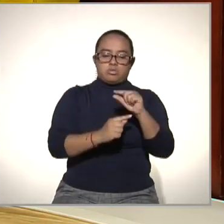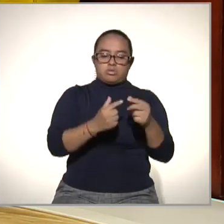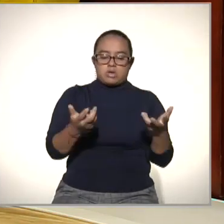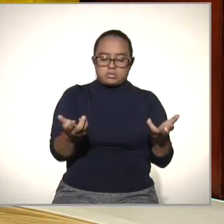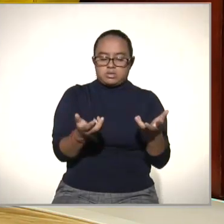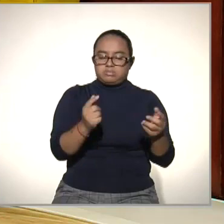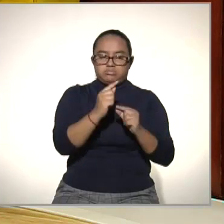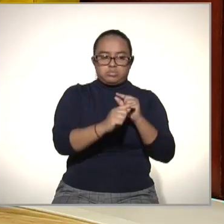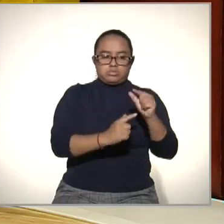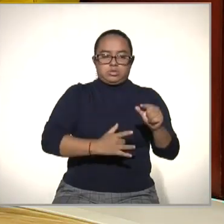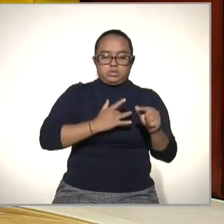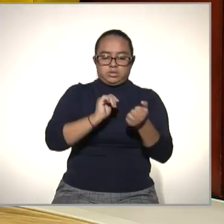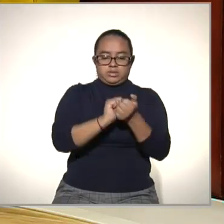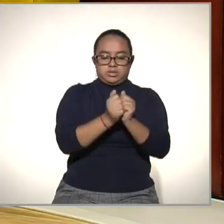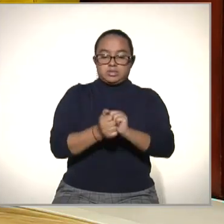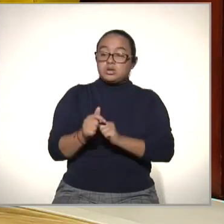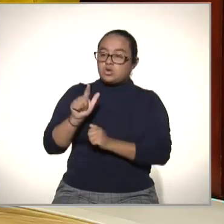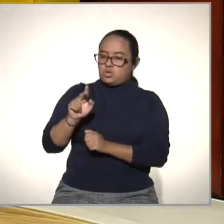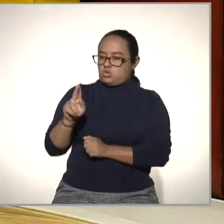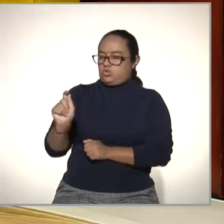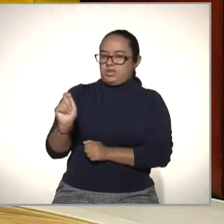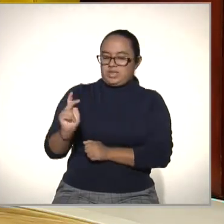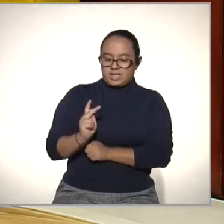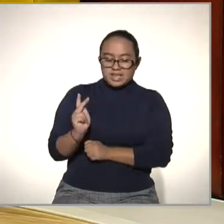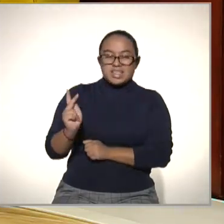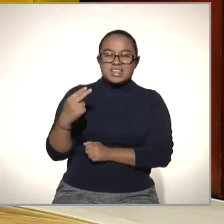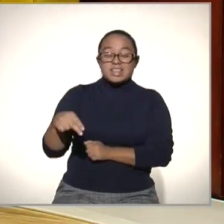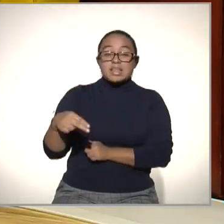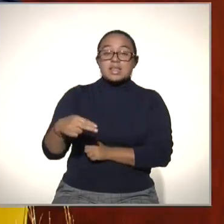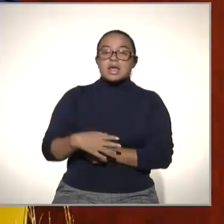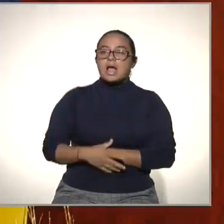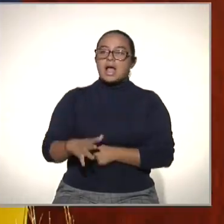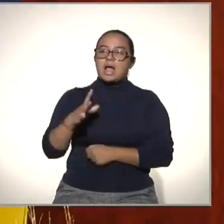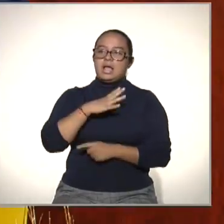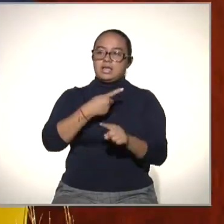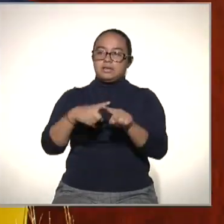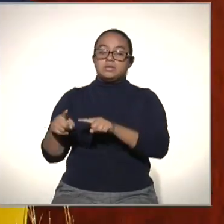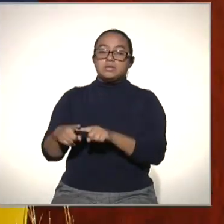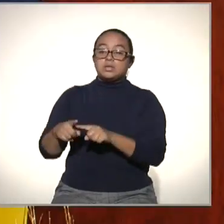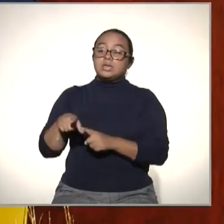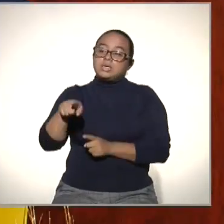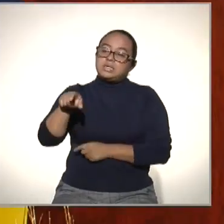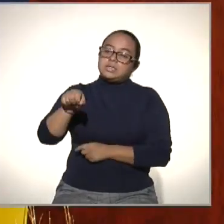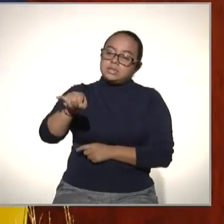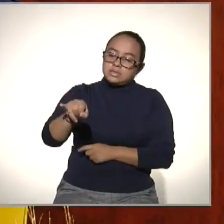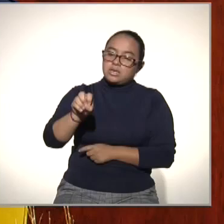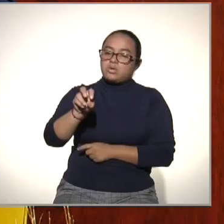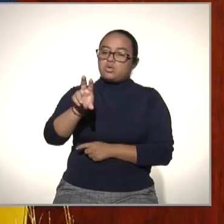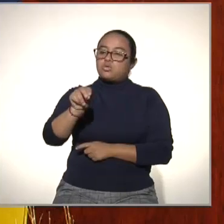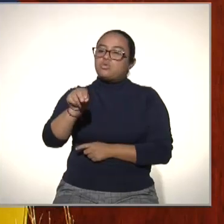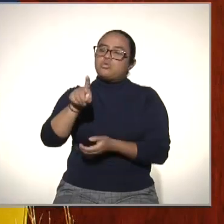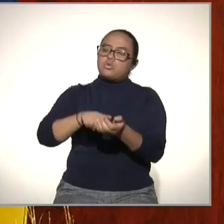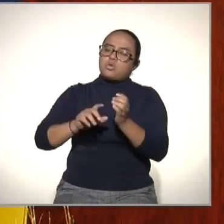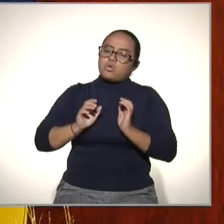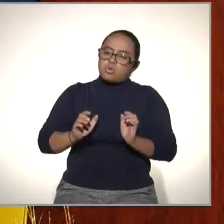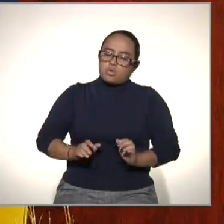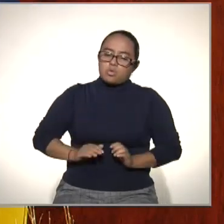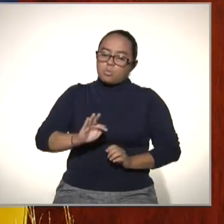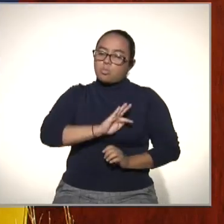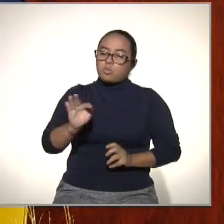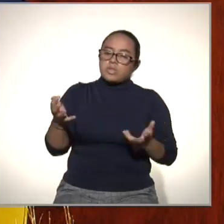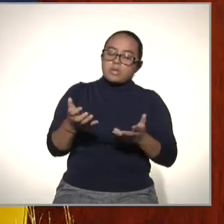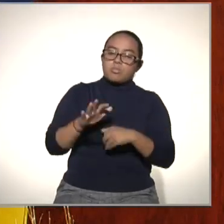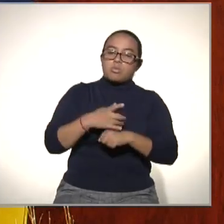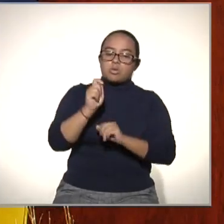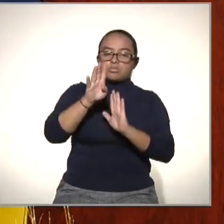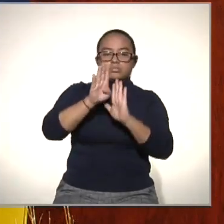decía, mi colega y tocaya, hay prescripciones. Es decir, lo que puede o no puede hacer un cuerpo por esa genitalidad,